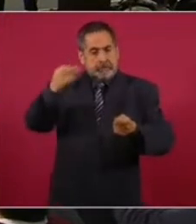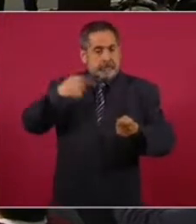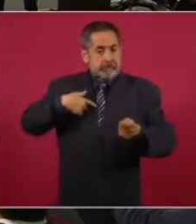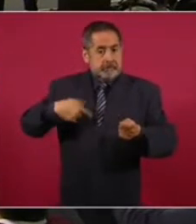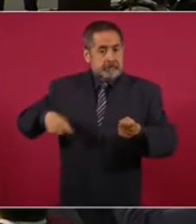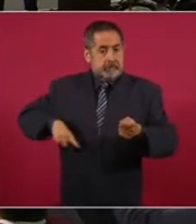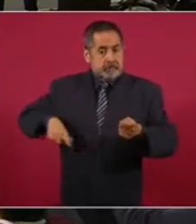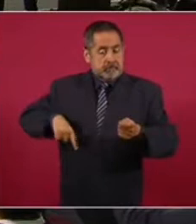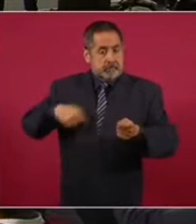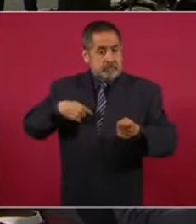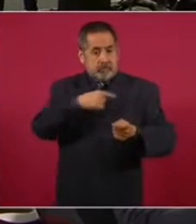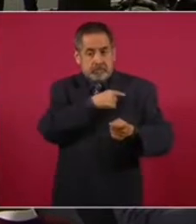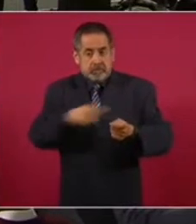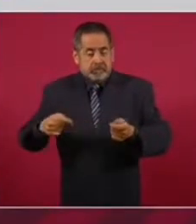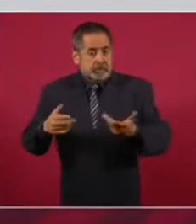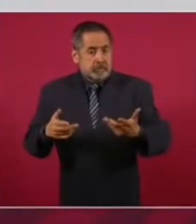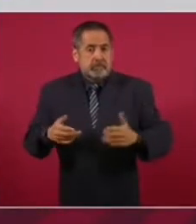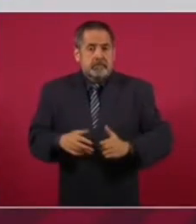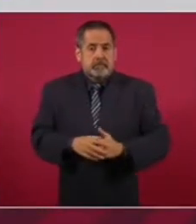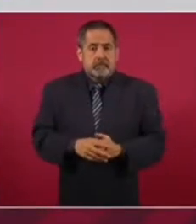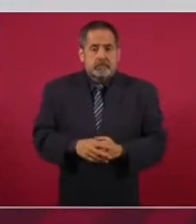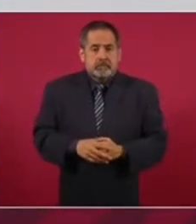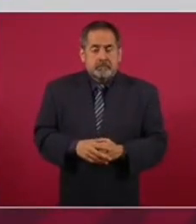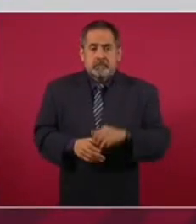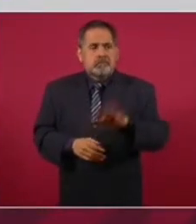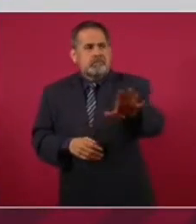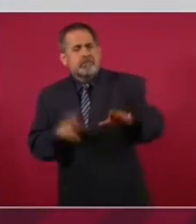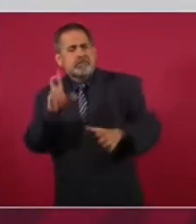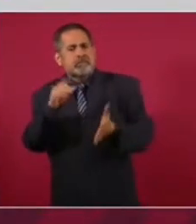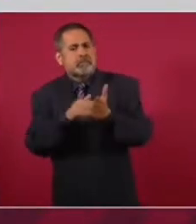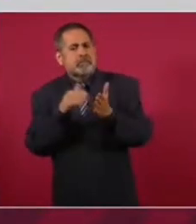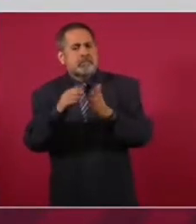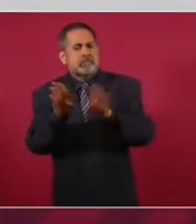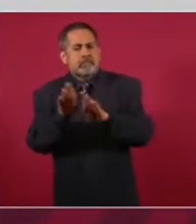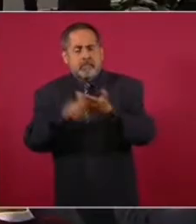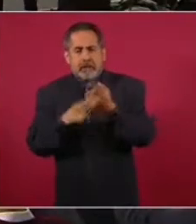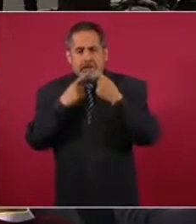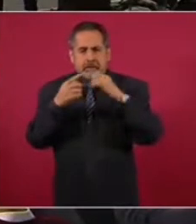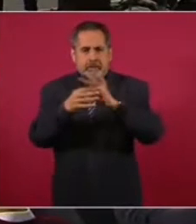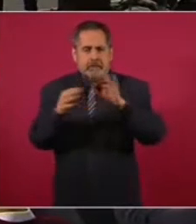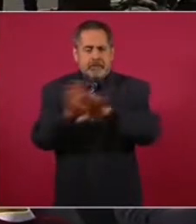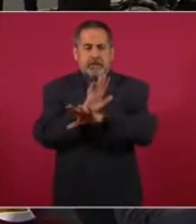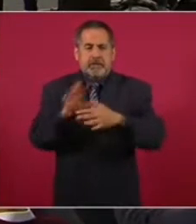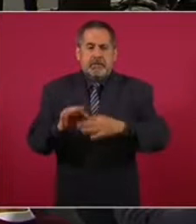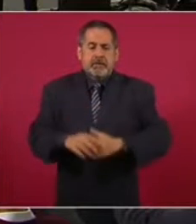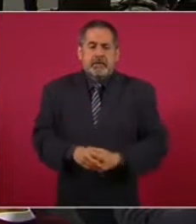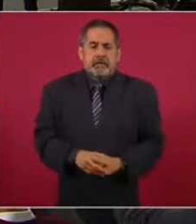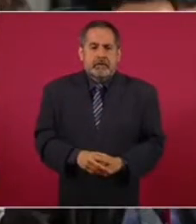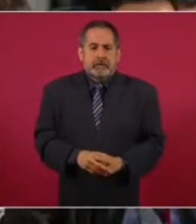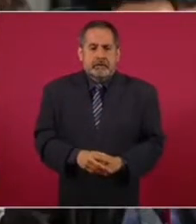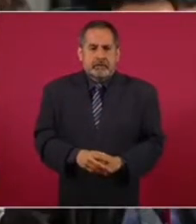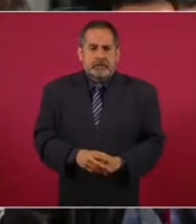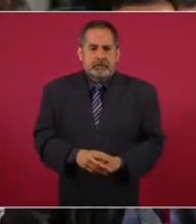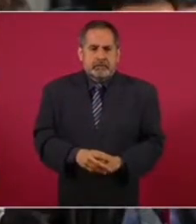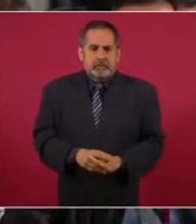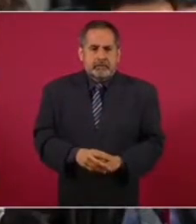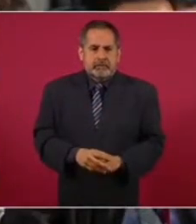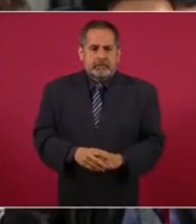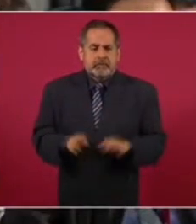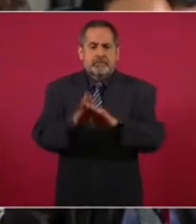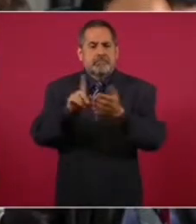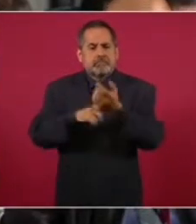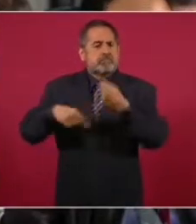llevo gobernando. No, pero esto 30 millones de mexicanos de esperaban tiempo. Que usted tuviera soluciones. Para sí, eso, por eso sí, votaron por usted. Sí, no,